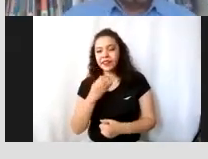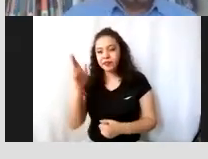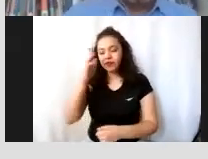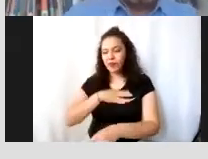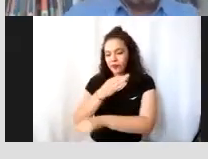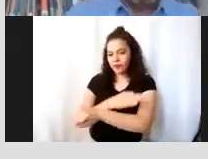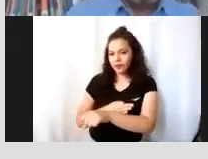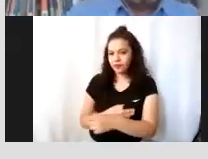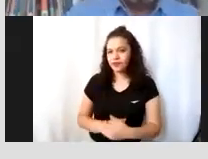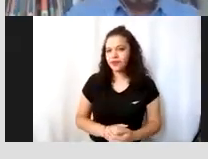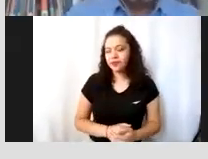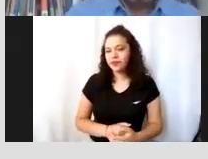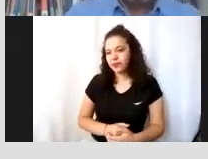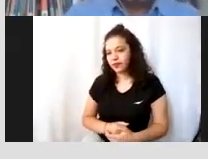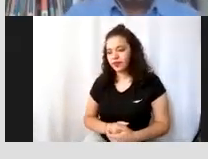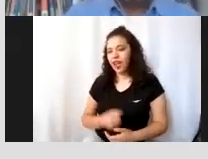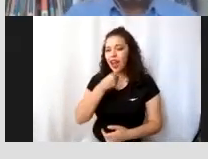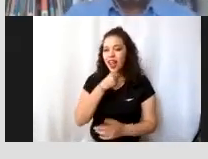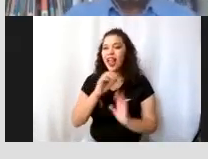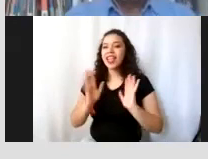Ahora sí tengo el micrófono.